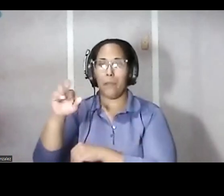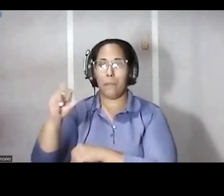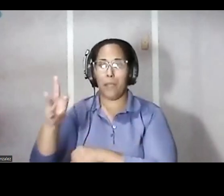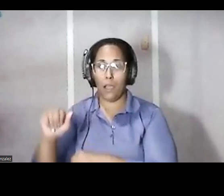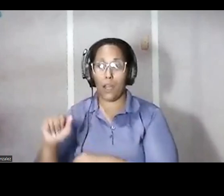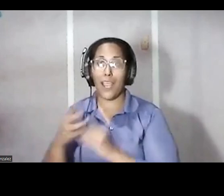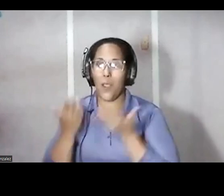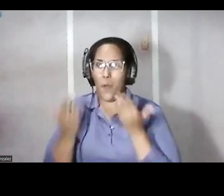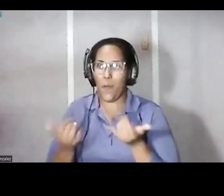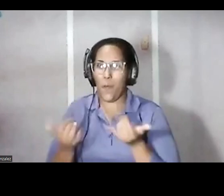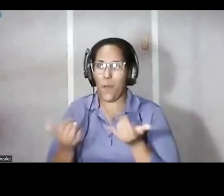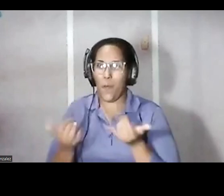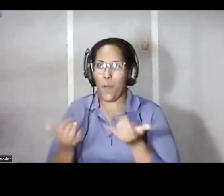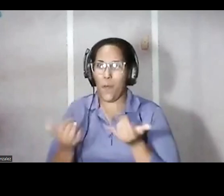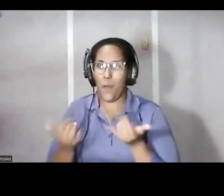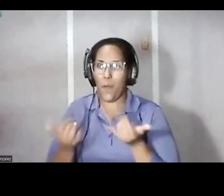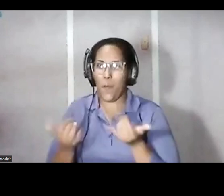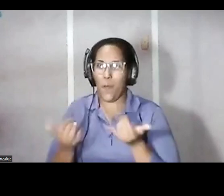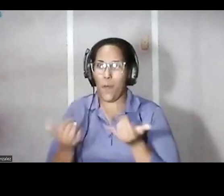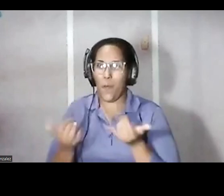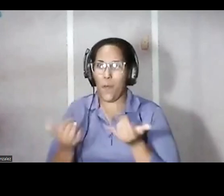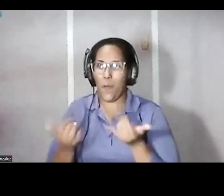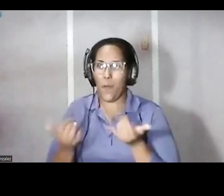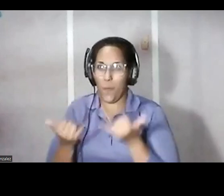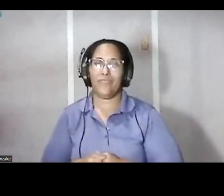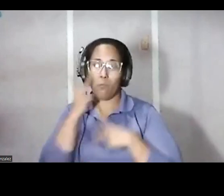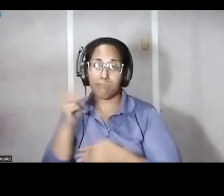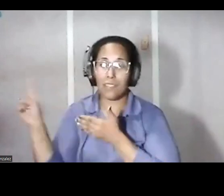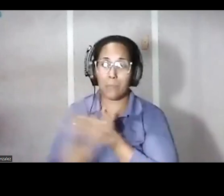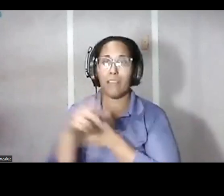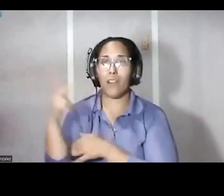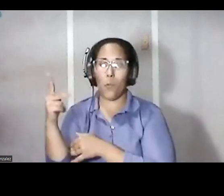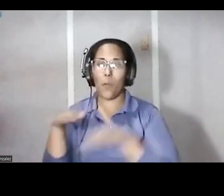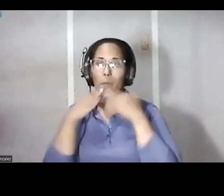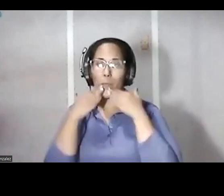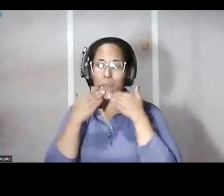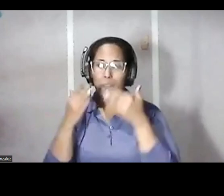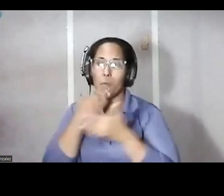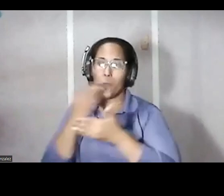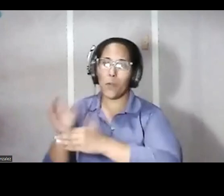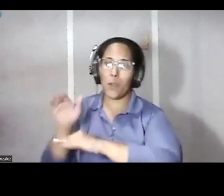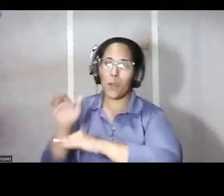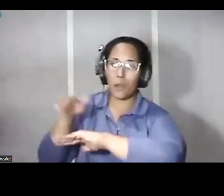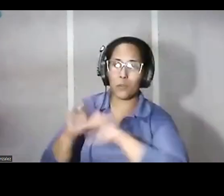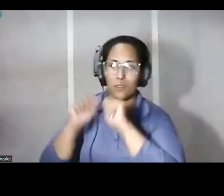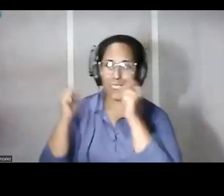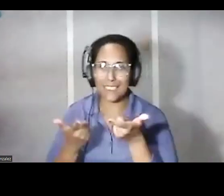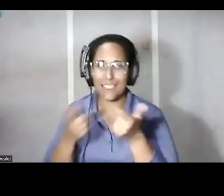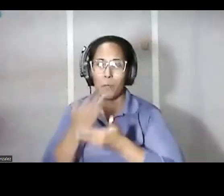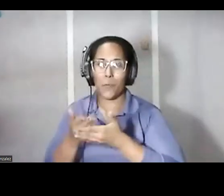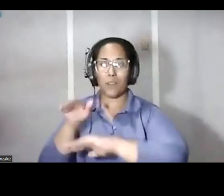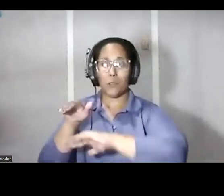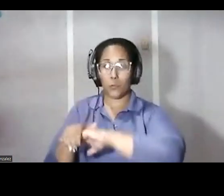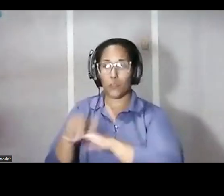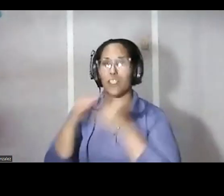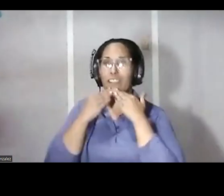noche. Así que les vemos el próximo jueves. Muchas gracias y buenas noches a todos. Muchas gracias. Y buenas noches. Y